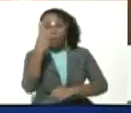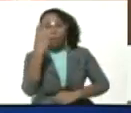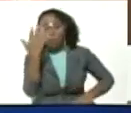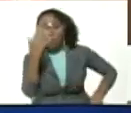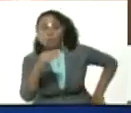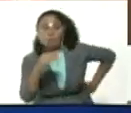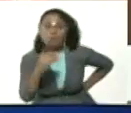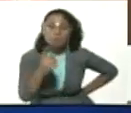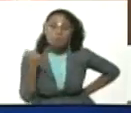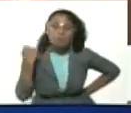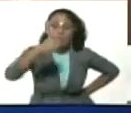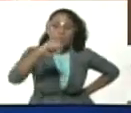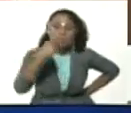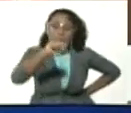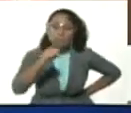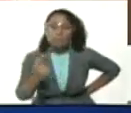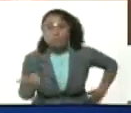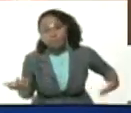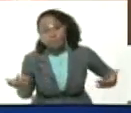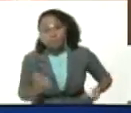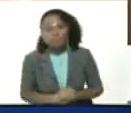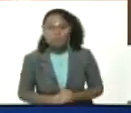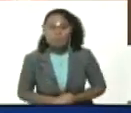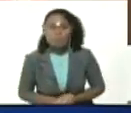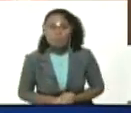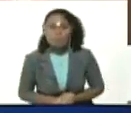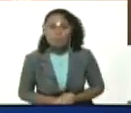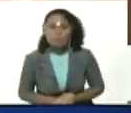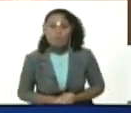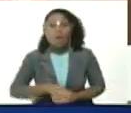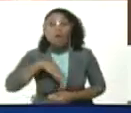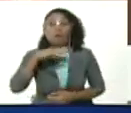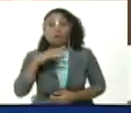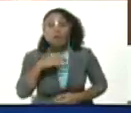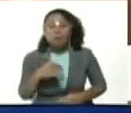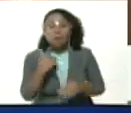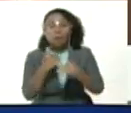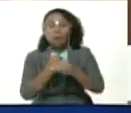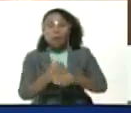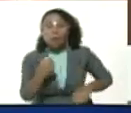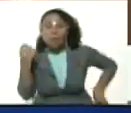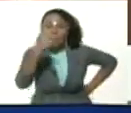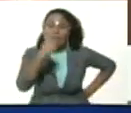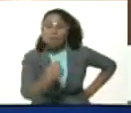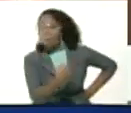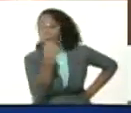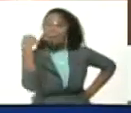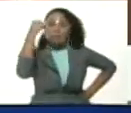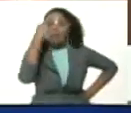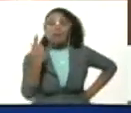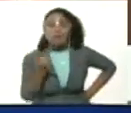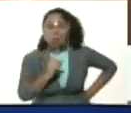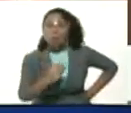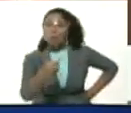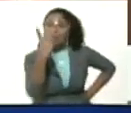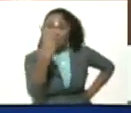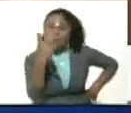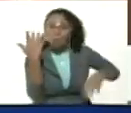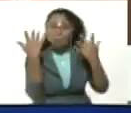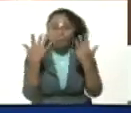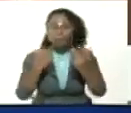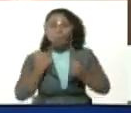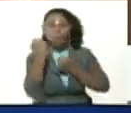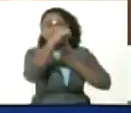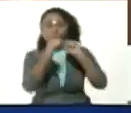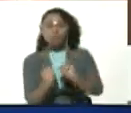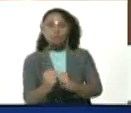atrás, ¿verdad? Lo llenan de golpe por aquí, ¿no? Las dos manos en guardia, arriba,